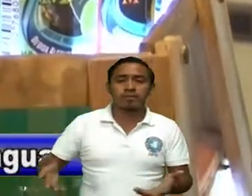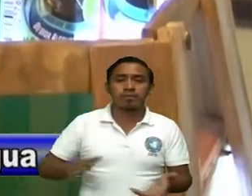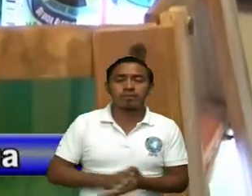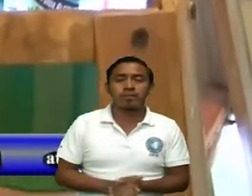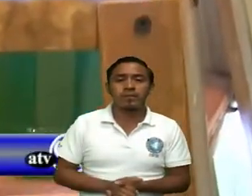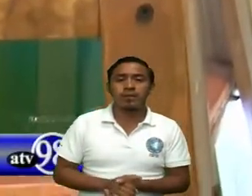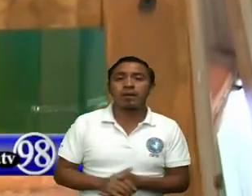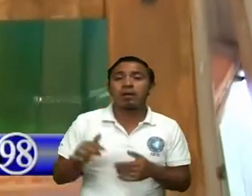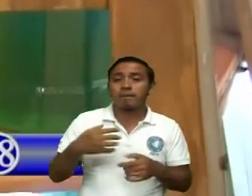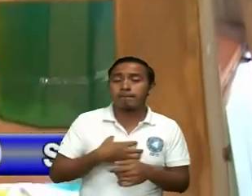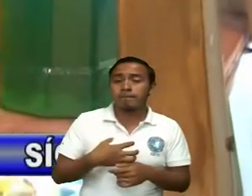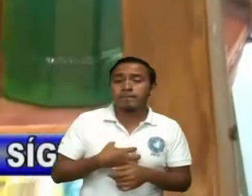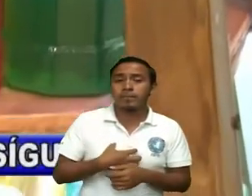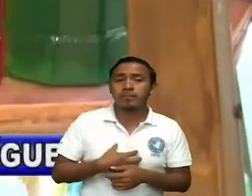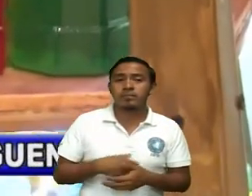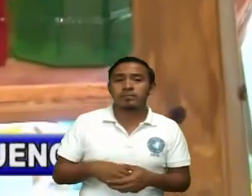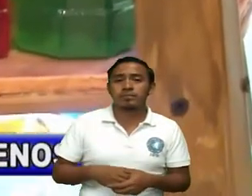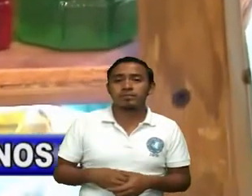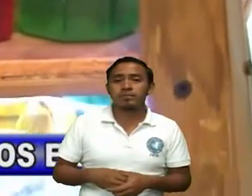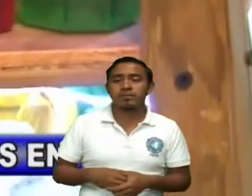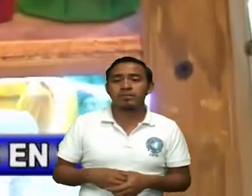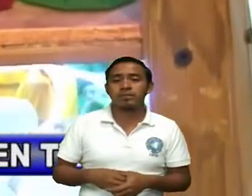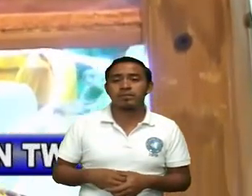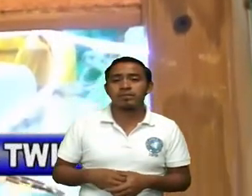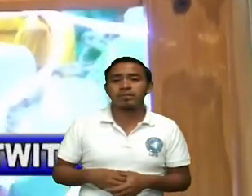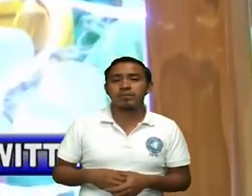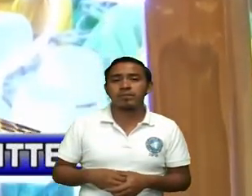Para nosotros hay buen